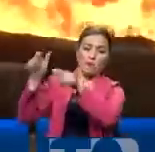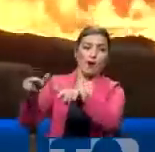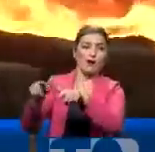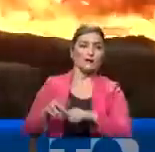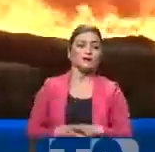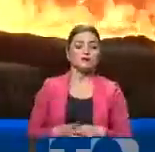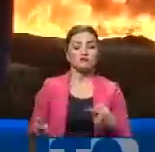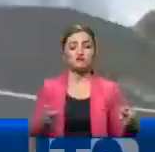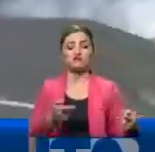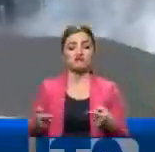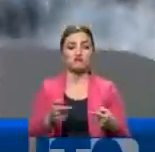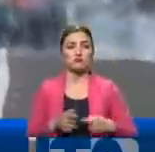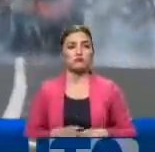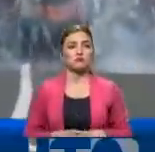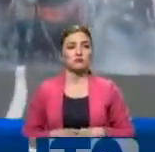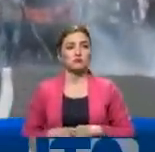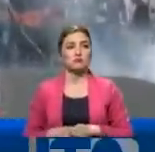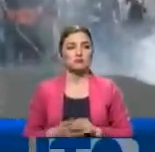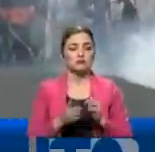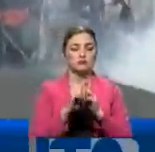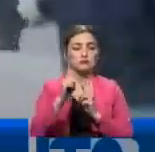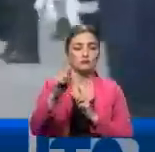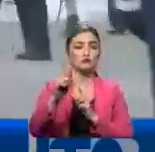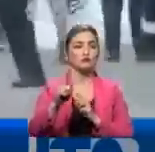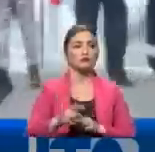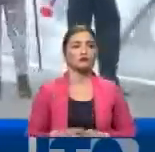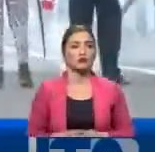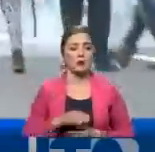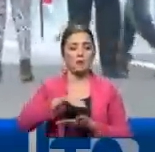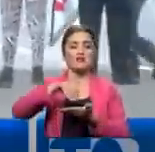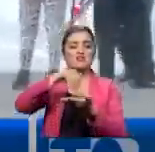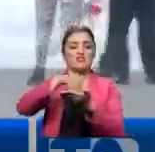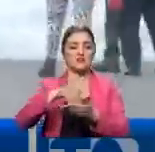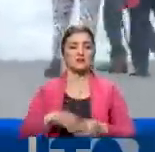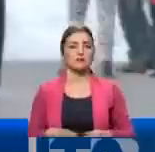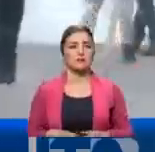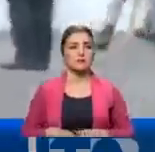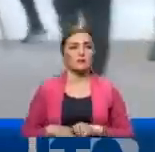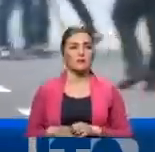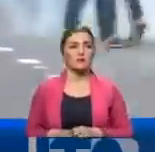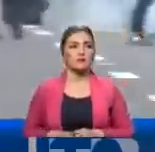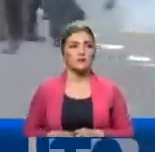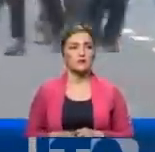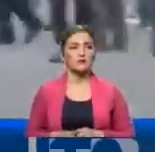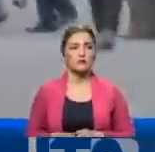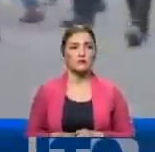El conflicto desembocó a un kilómetro del peaje de Machachi.